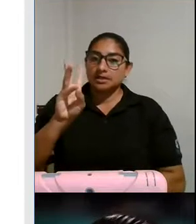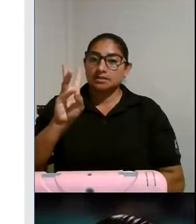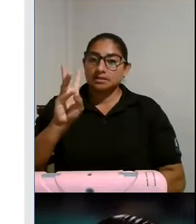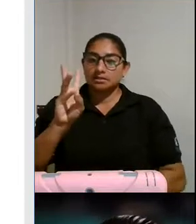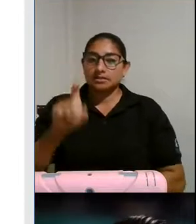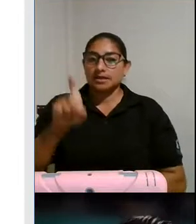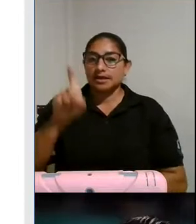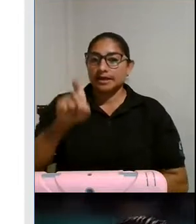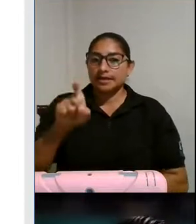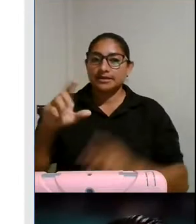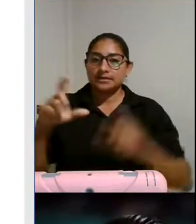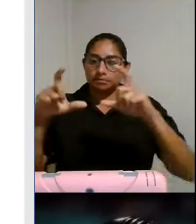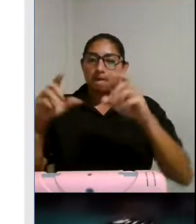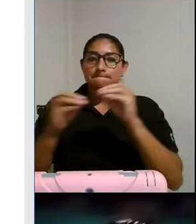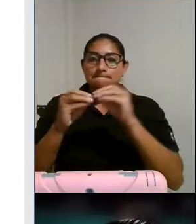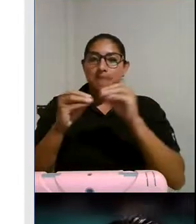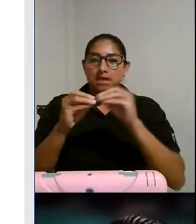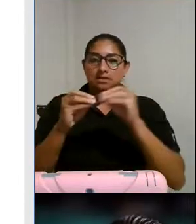6x más